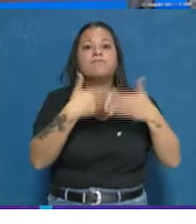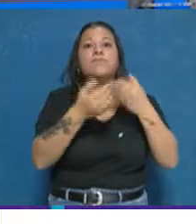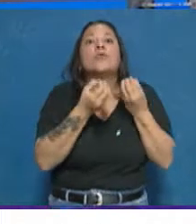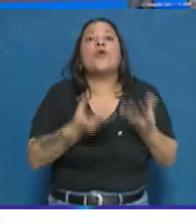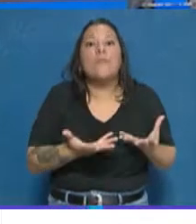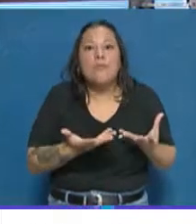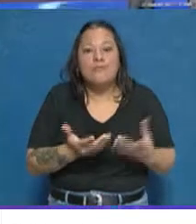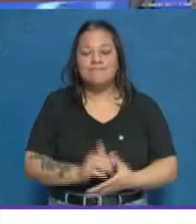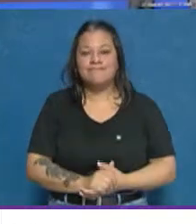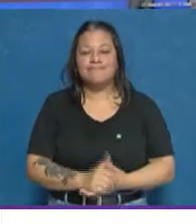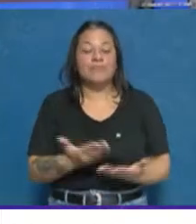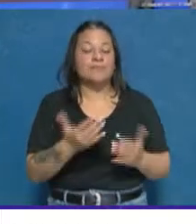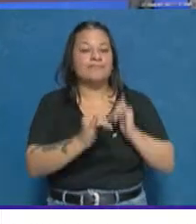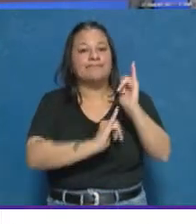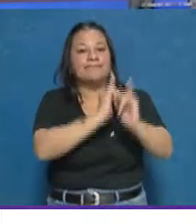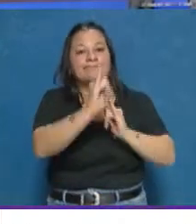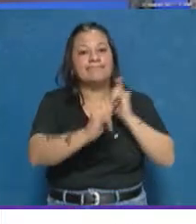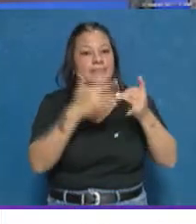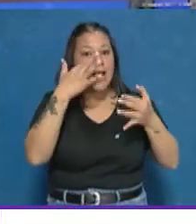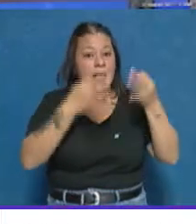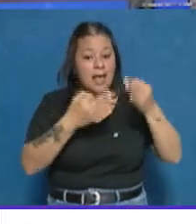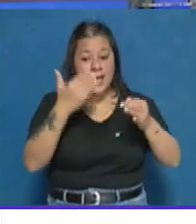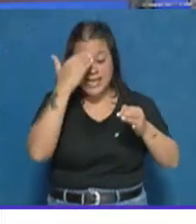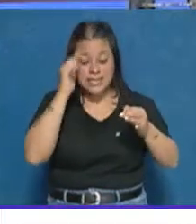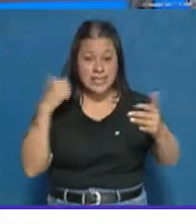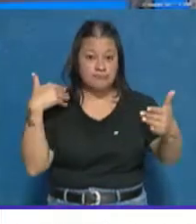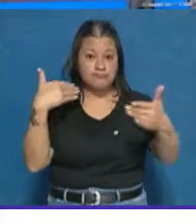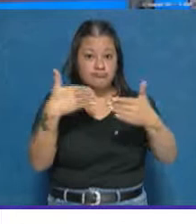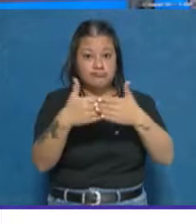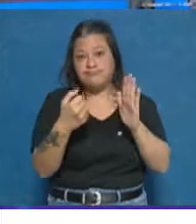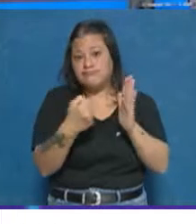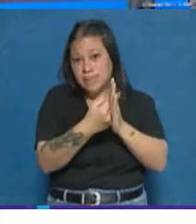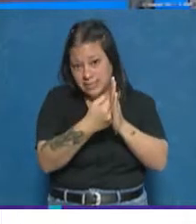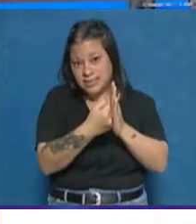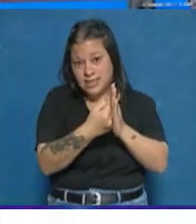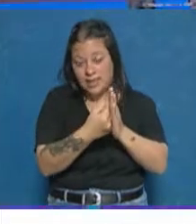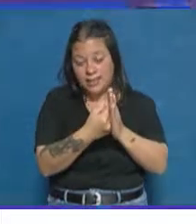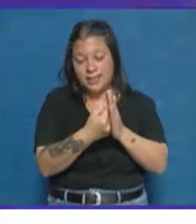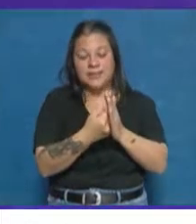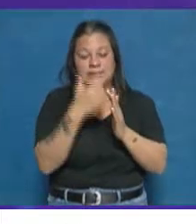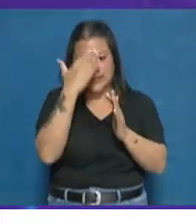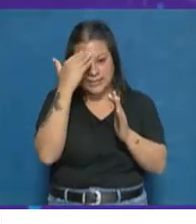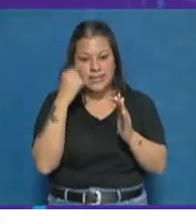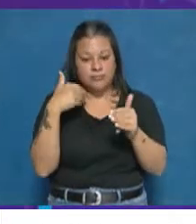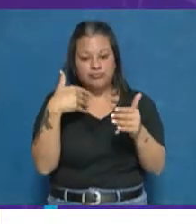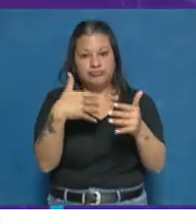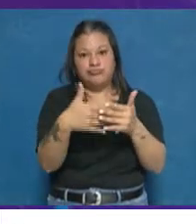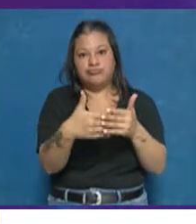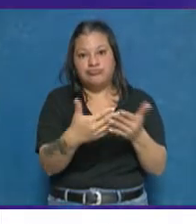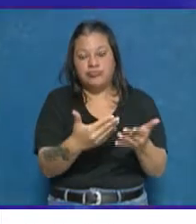Bueno, vamos a hablar justamente de su estado a 15 días de ocurrido este accidente que sin duda